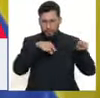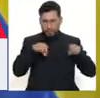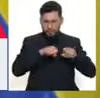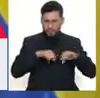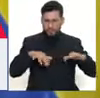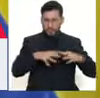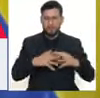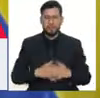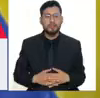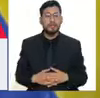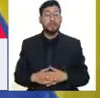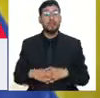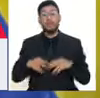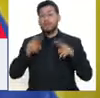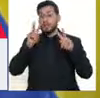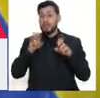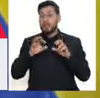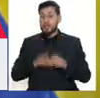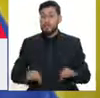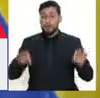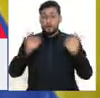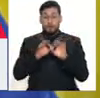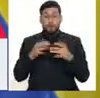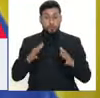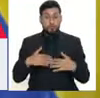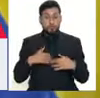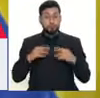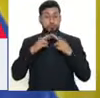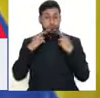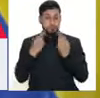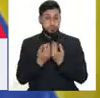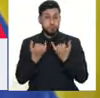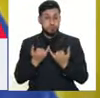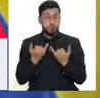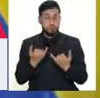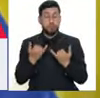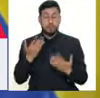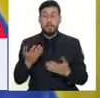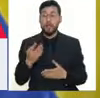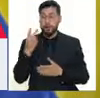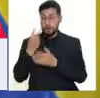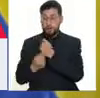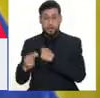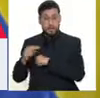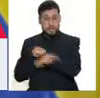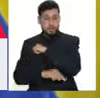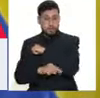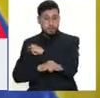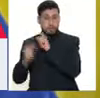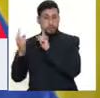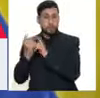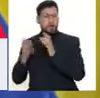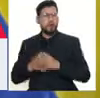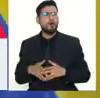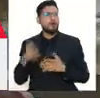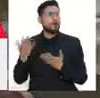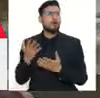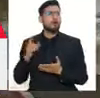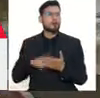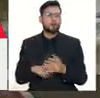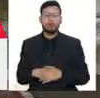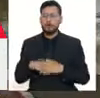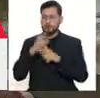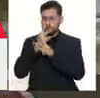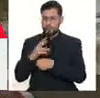Uno de los temas trascendentales que hemos abordado hoy en el Gabinete Binacional es la cooperación en materia